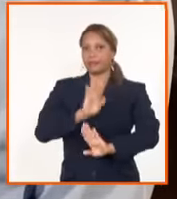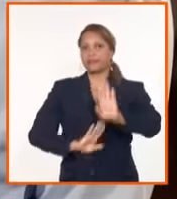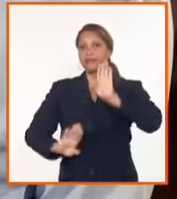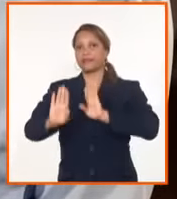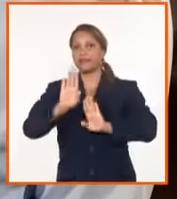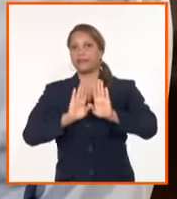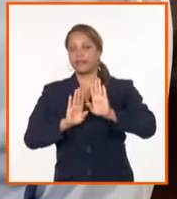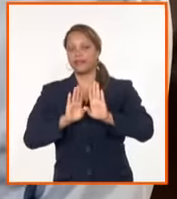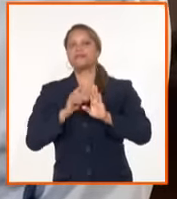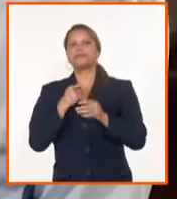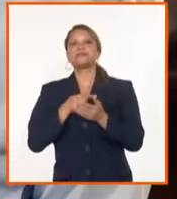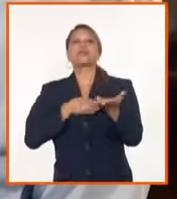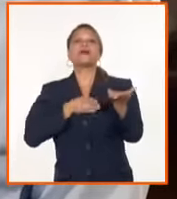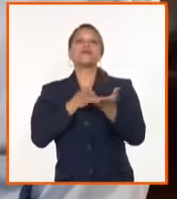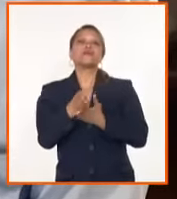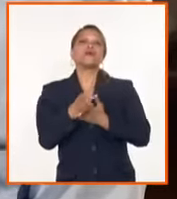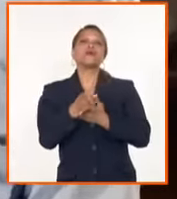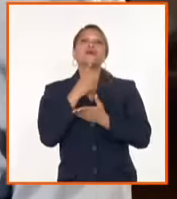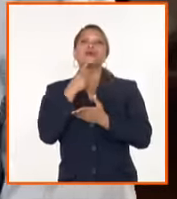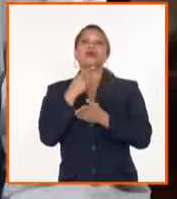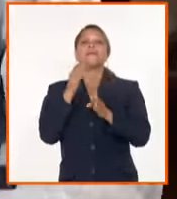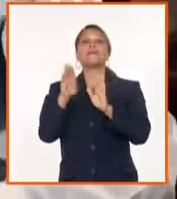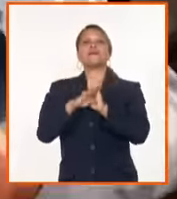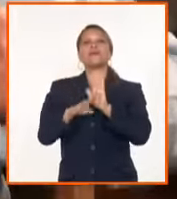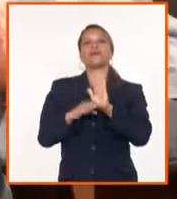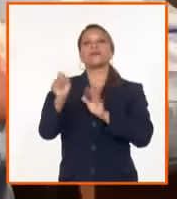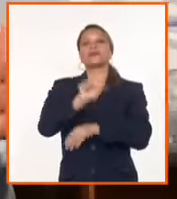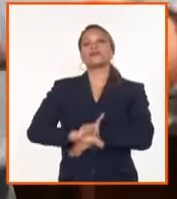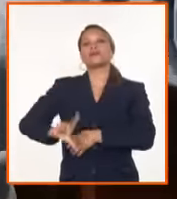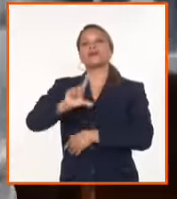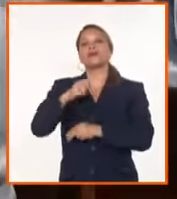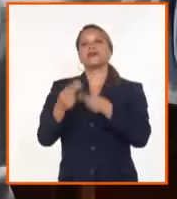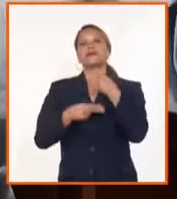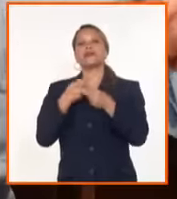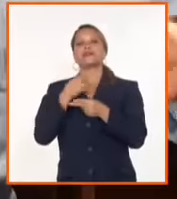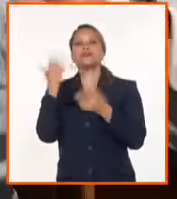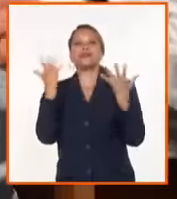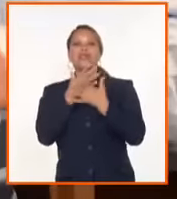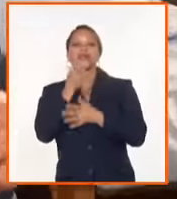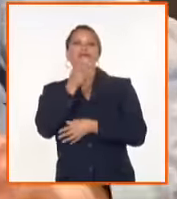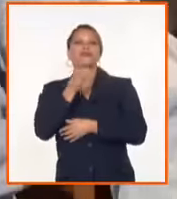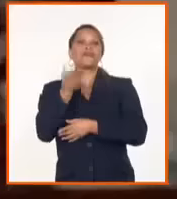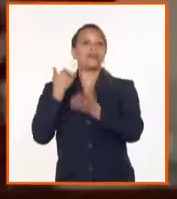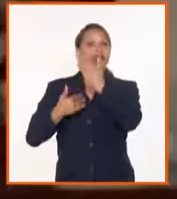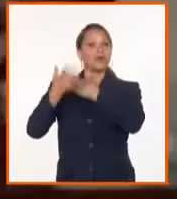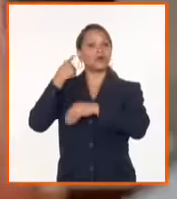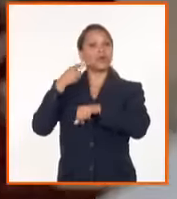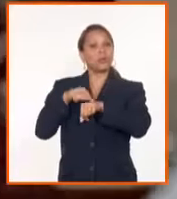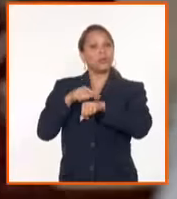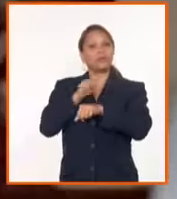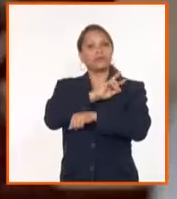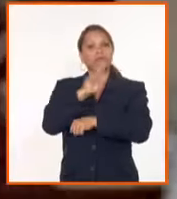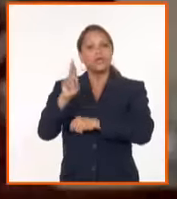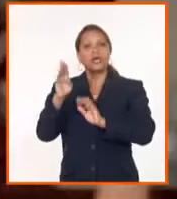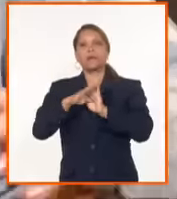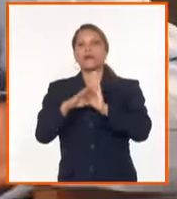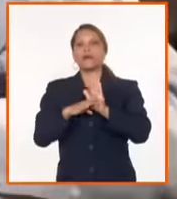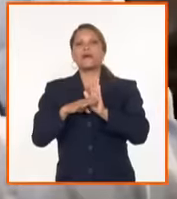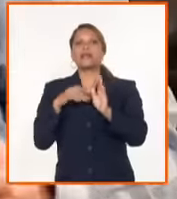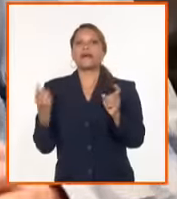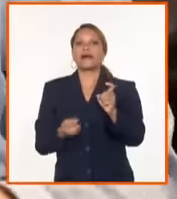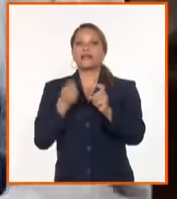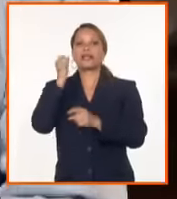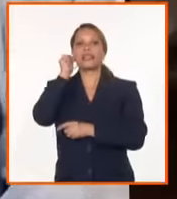Hemos seguido desarrollando y manteniendo programas sociales que fueron diseñados por el comandante jefe en otro momento de la revolución, por ejemplo, los programas de la batalla de ideas. Es